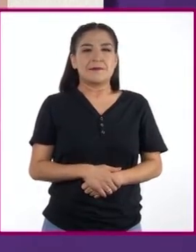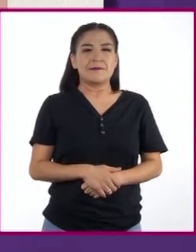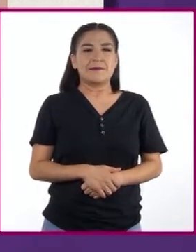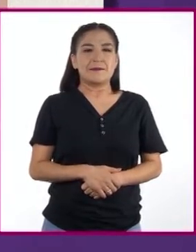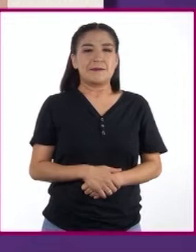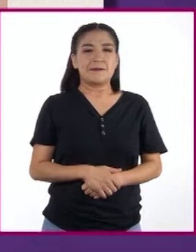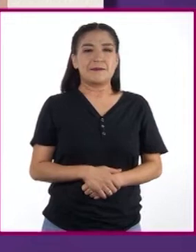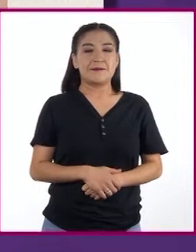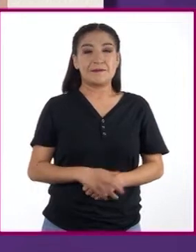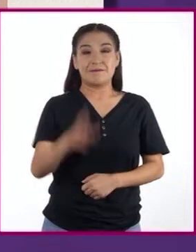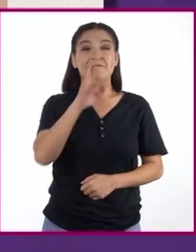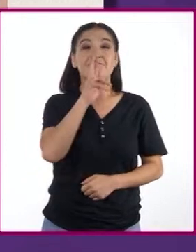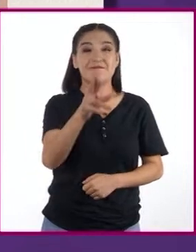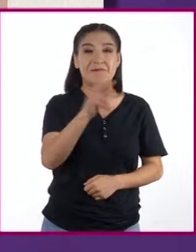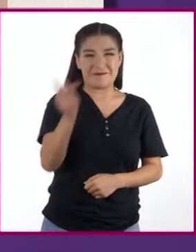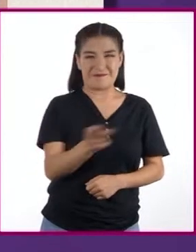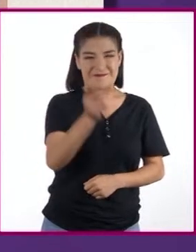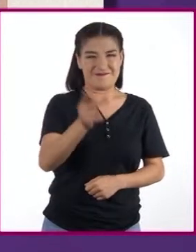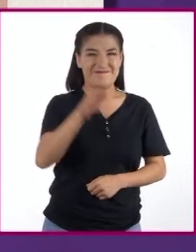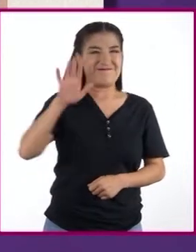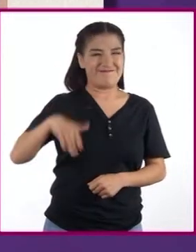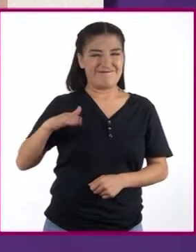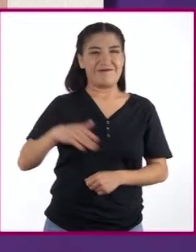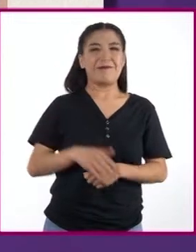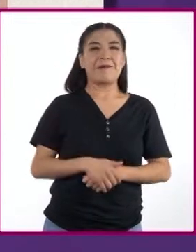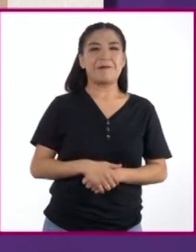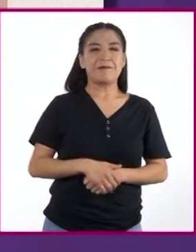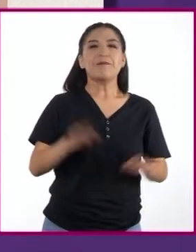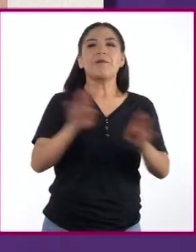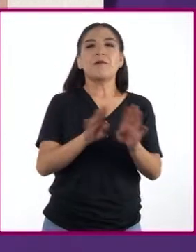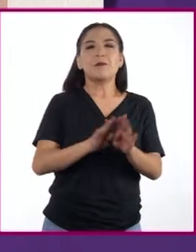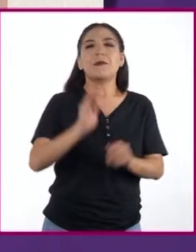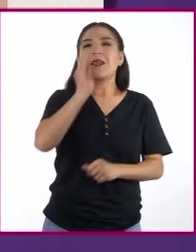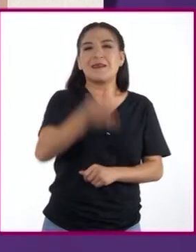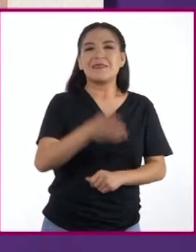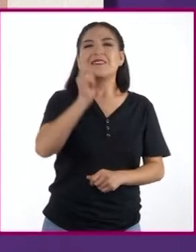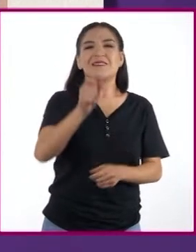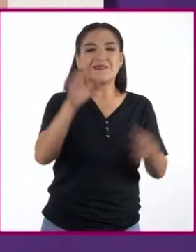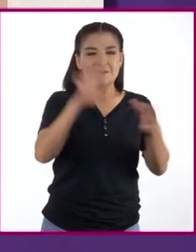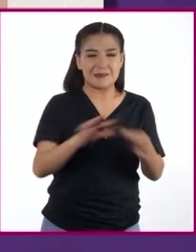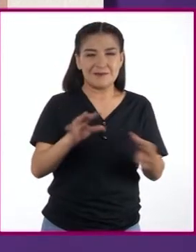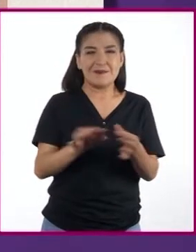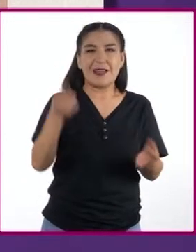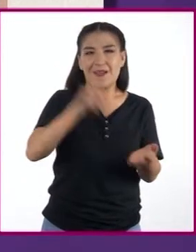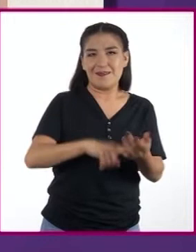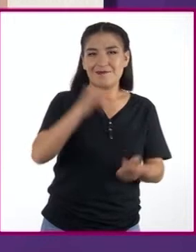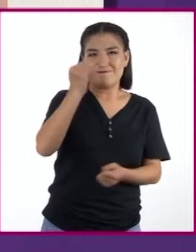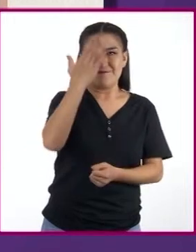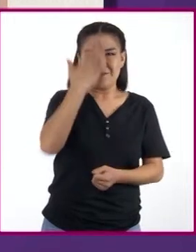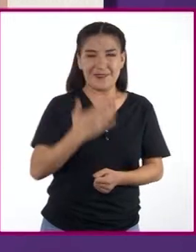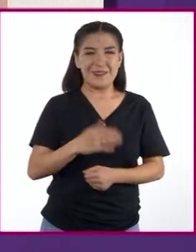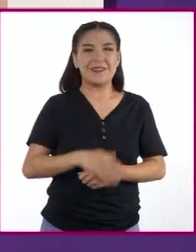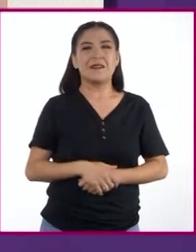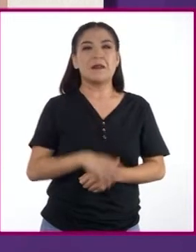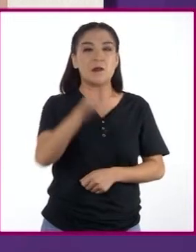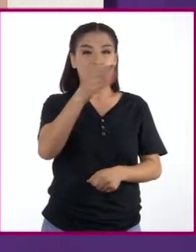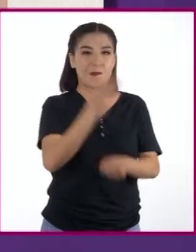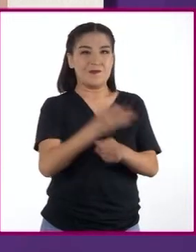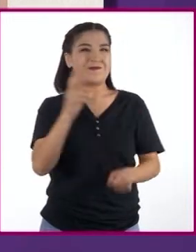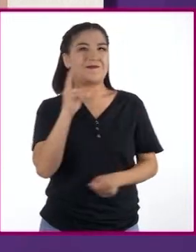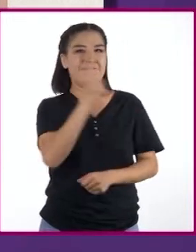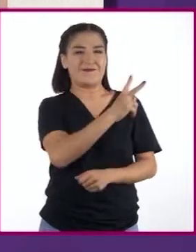Las respuestas a las preguntas anteriores nos permiten descifrar la imagen. Lo que ustedes acaban de